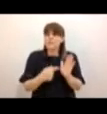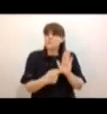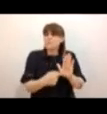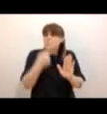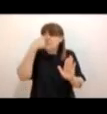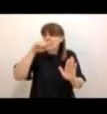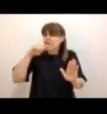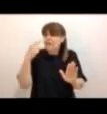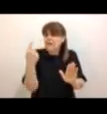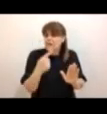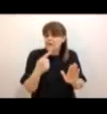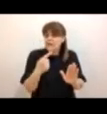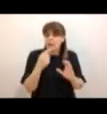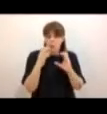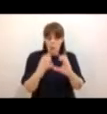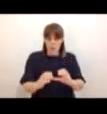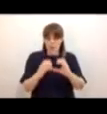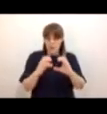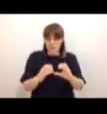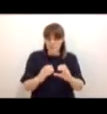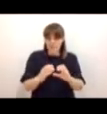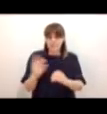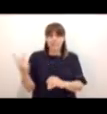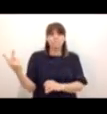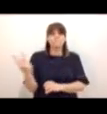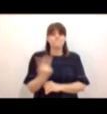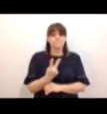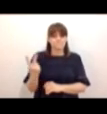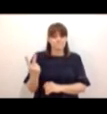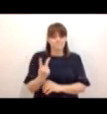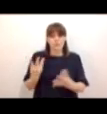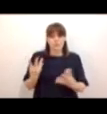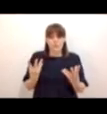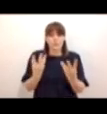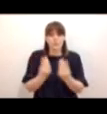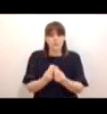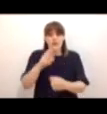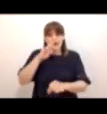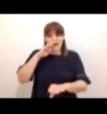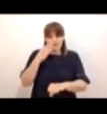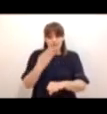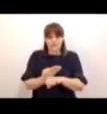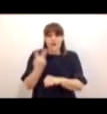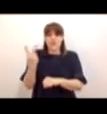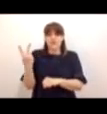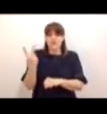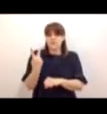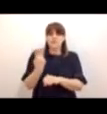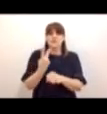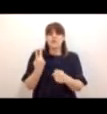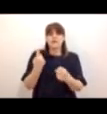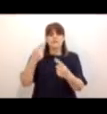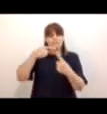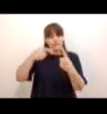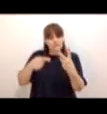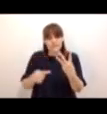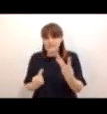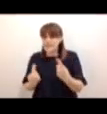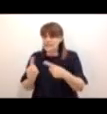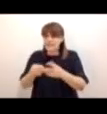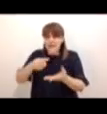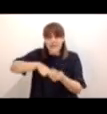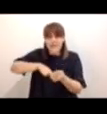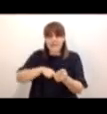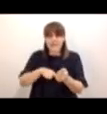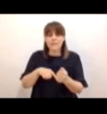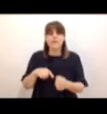el cuidado también tiene que ser una tarea colectiva y una tarea de corresponsabilidad en la que participan varios actores y que como dice